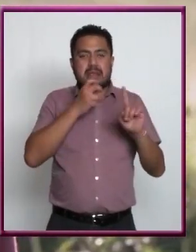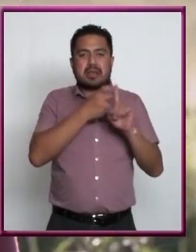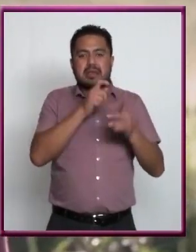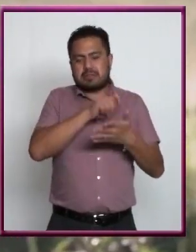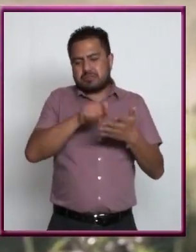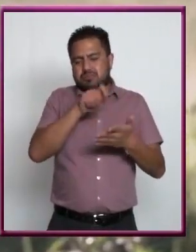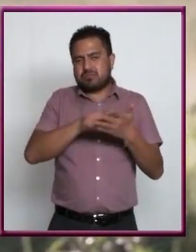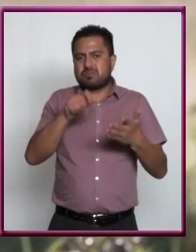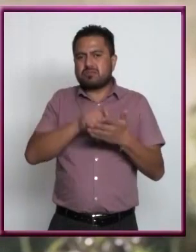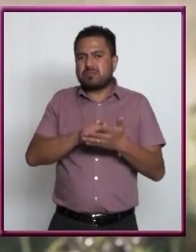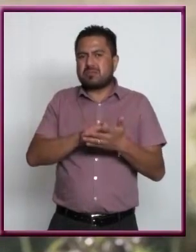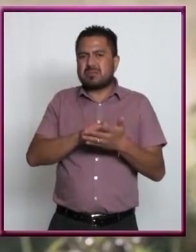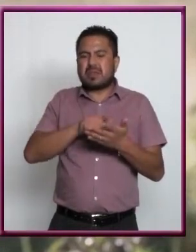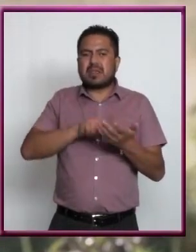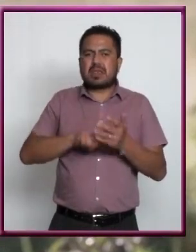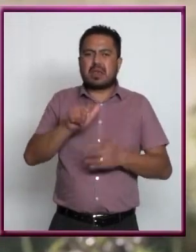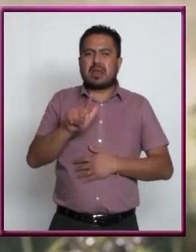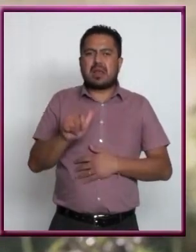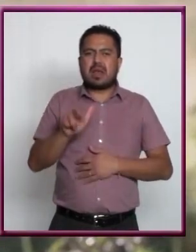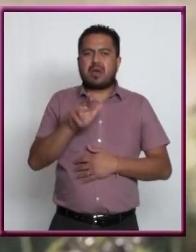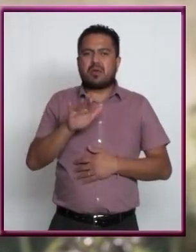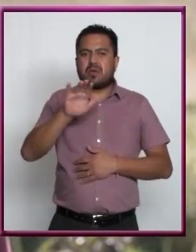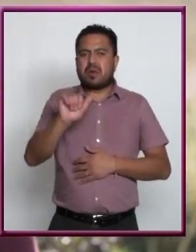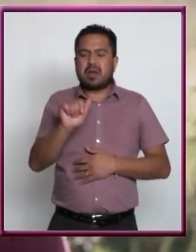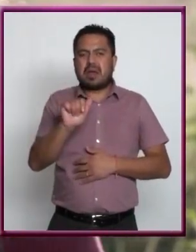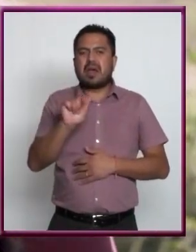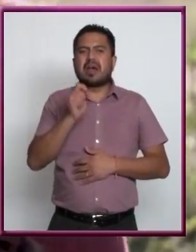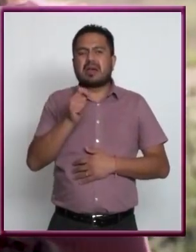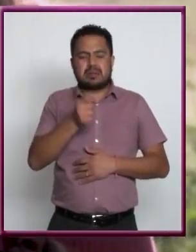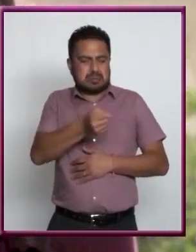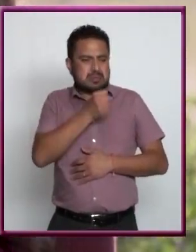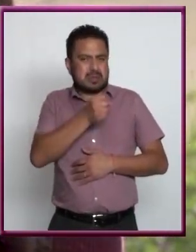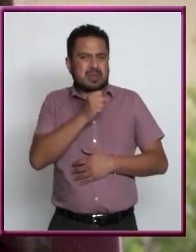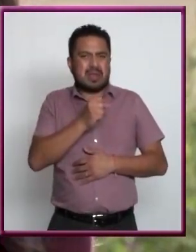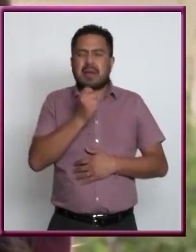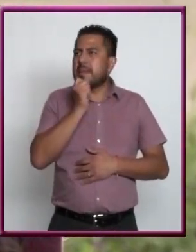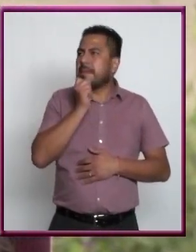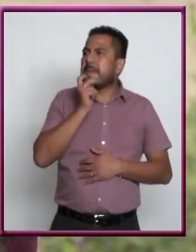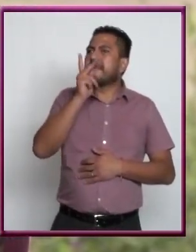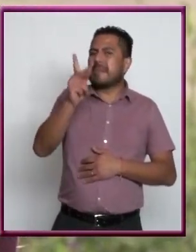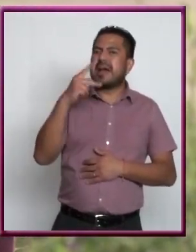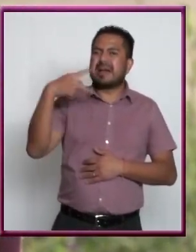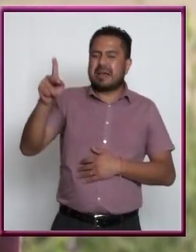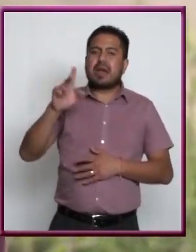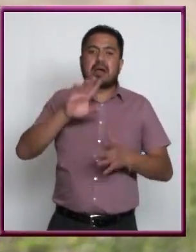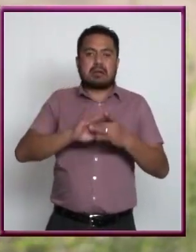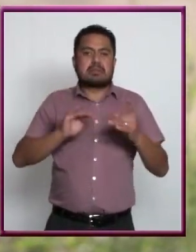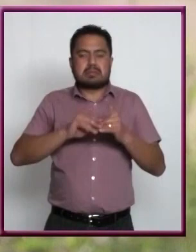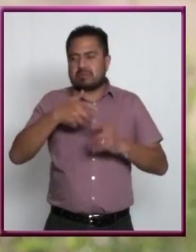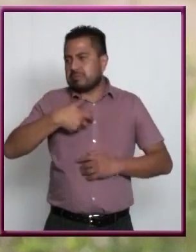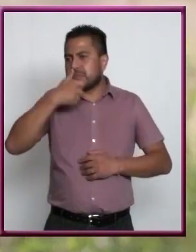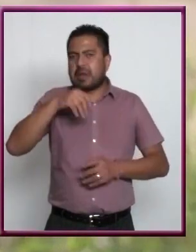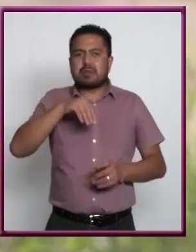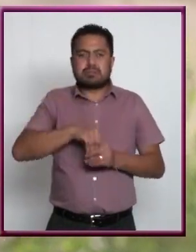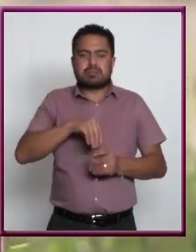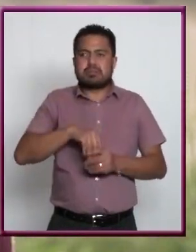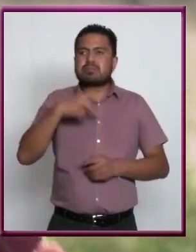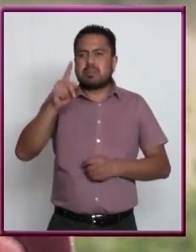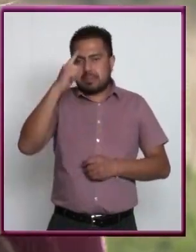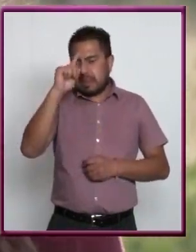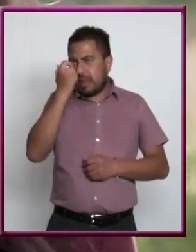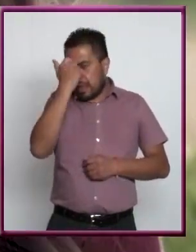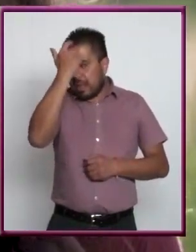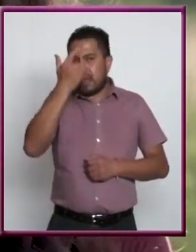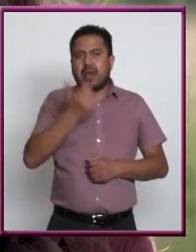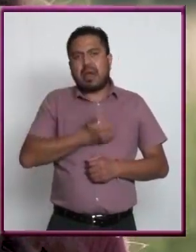la escritora y lexicógrafa Laura García Arroyo, conductora de La Dichosa Palabra, nos revelará algunos secretos para